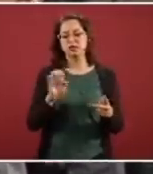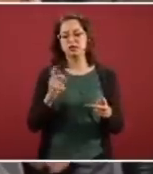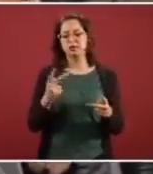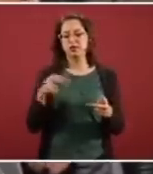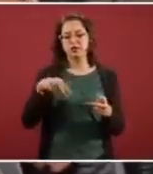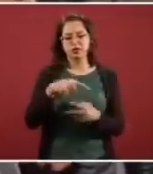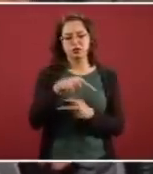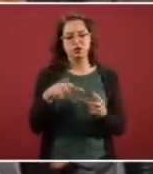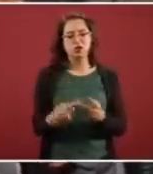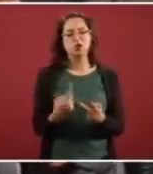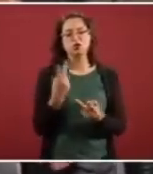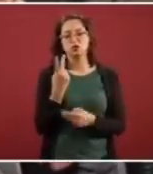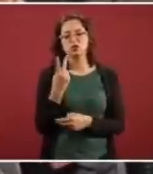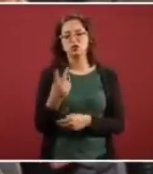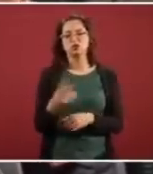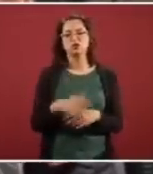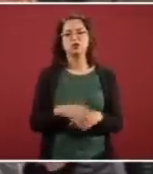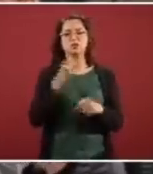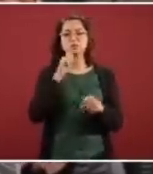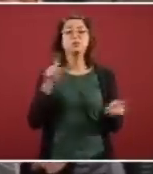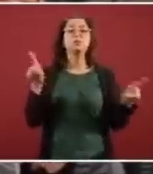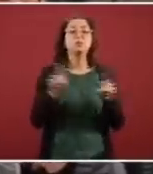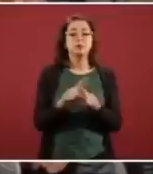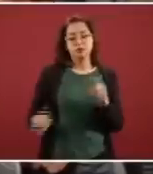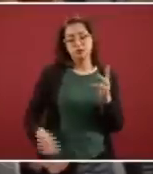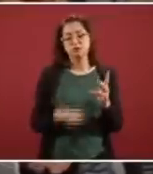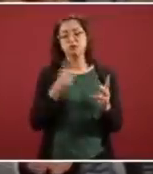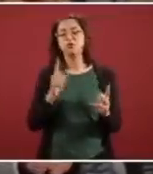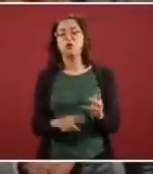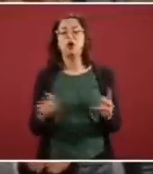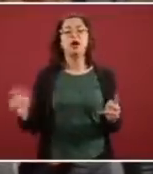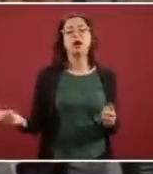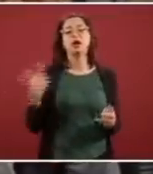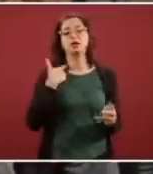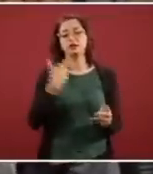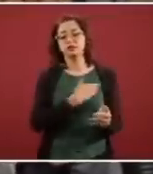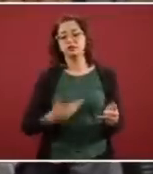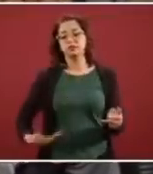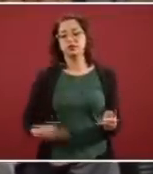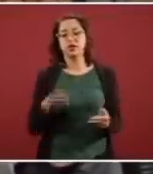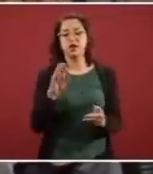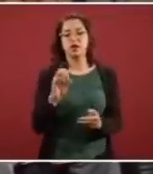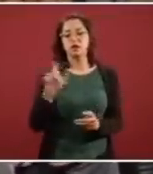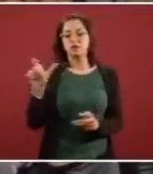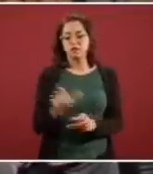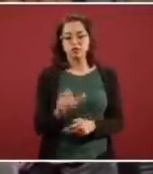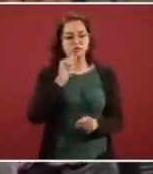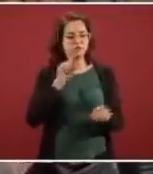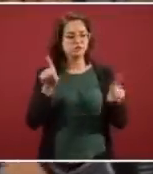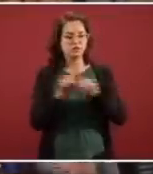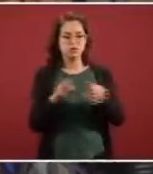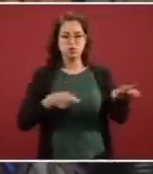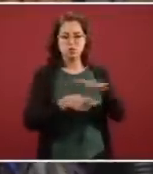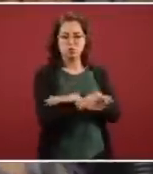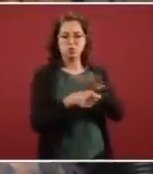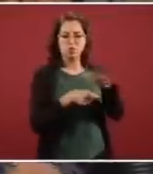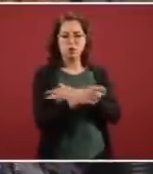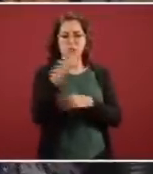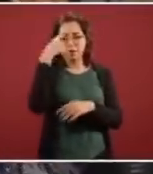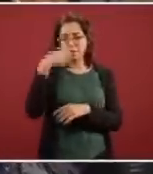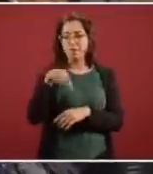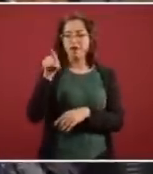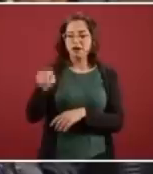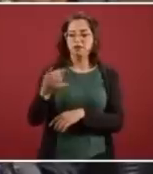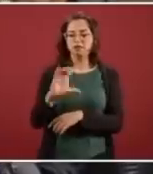señaló al expresidente Vicente Fox por haber recibido dinero del mismo cártel para la liberación del Chapo Guzmán, de ese penal de